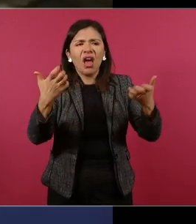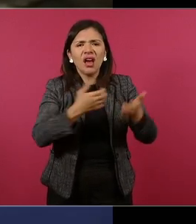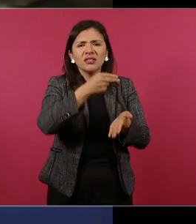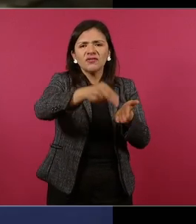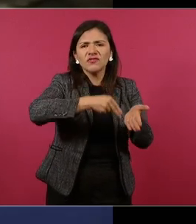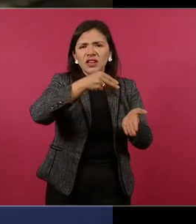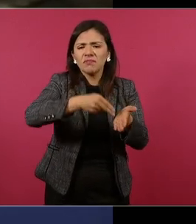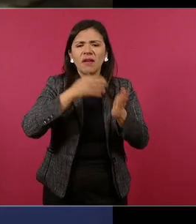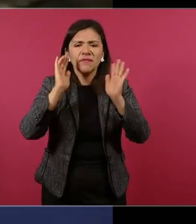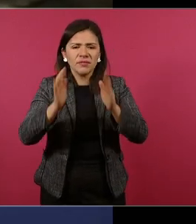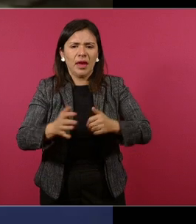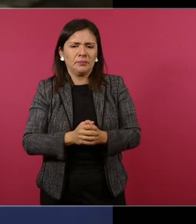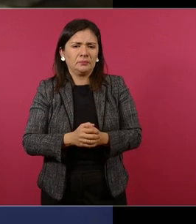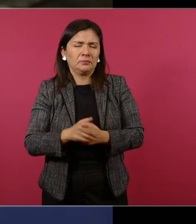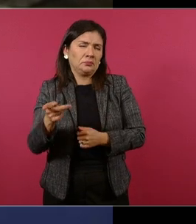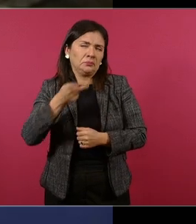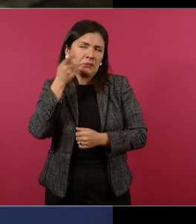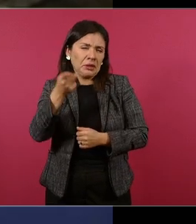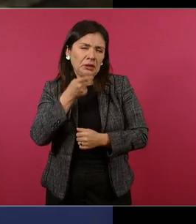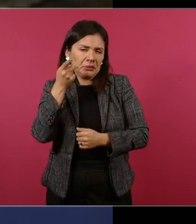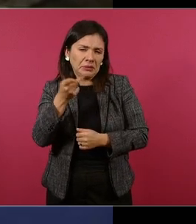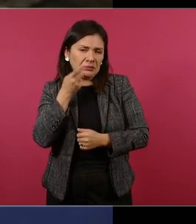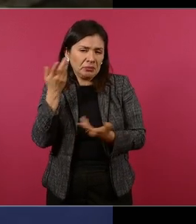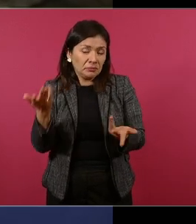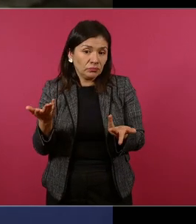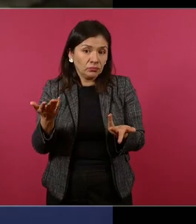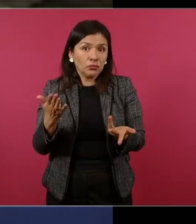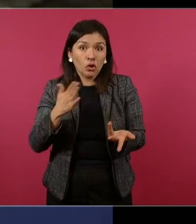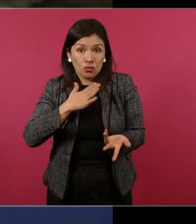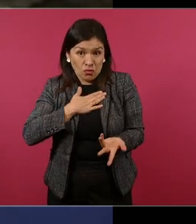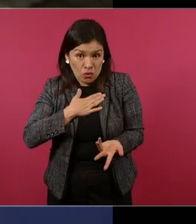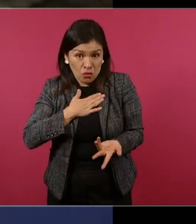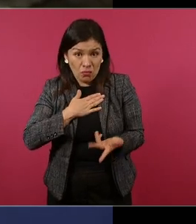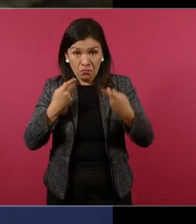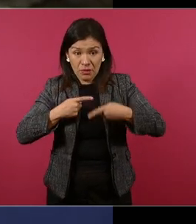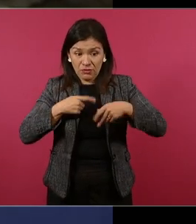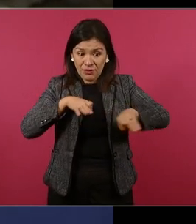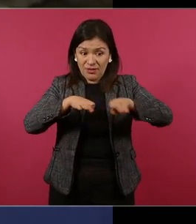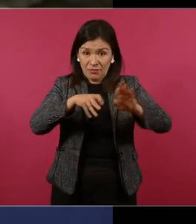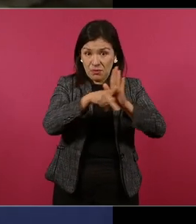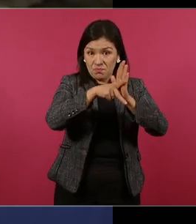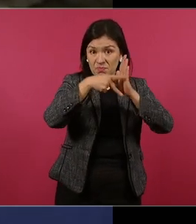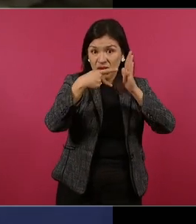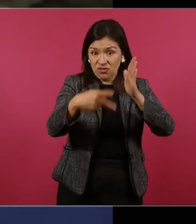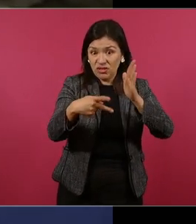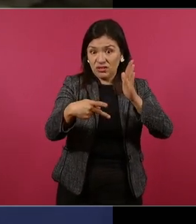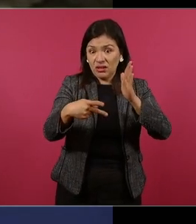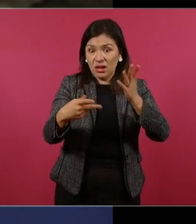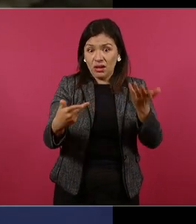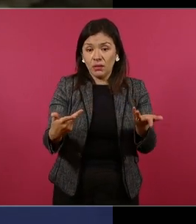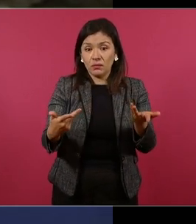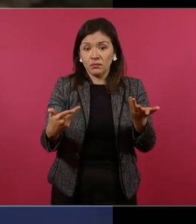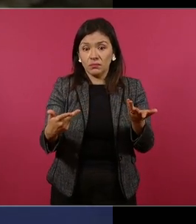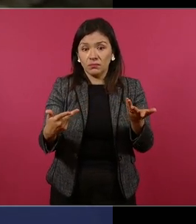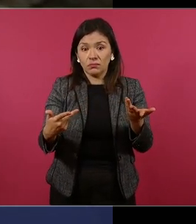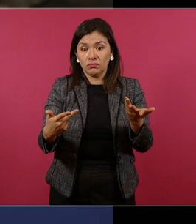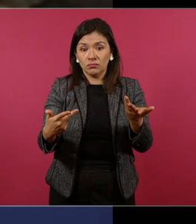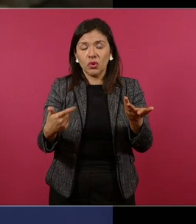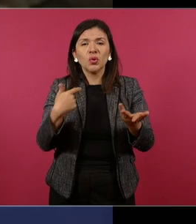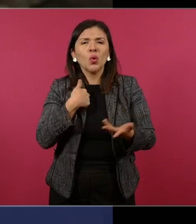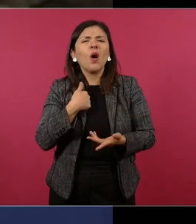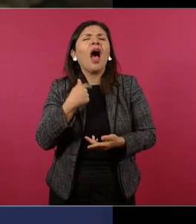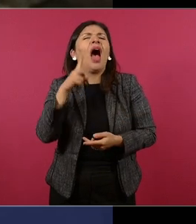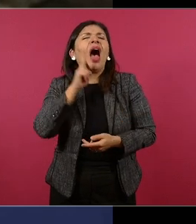y bla yo como una entrevista este pues que sea Pues